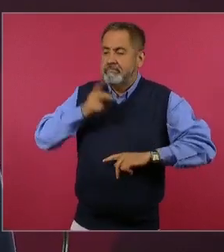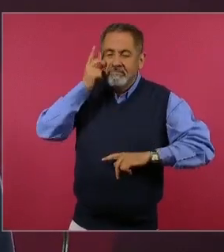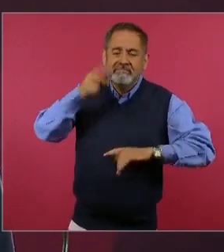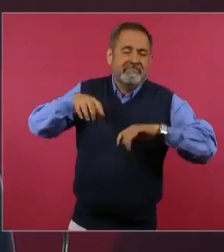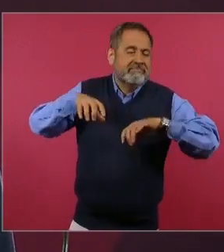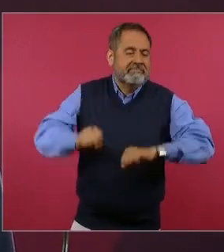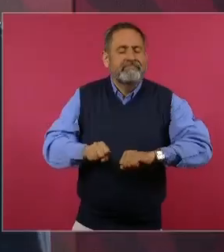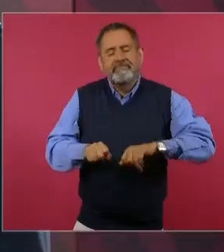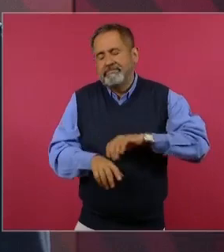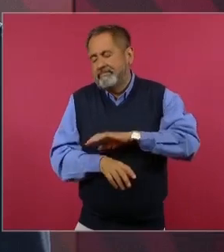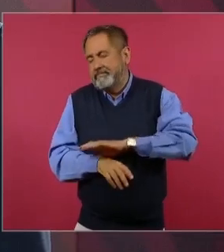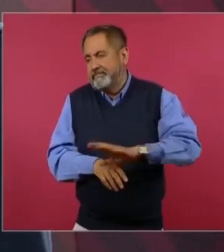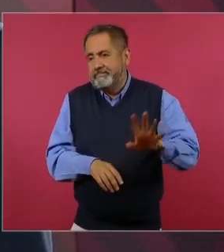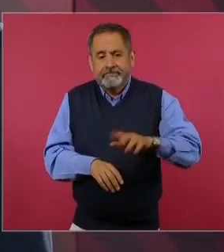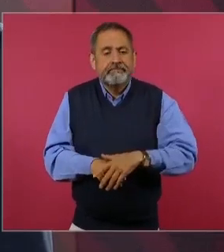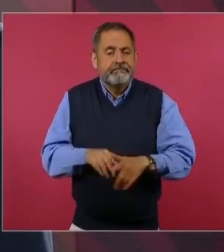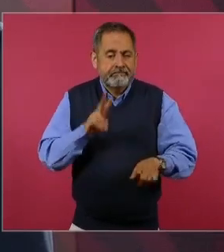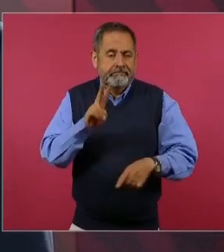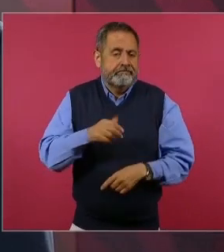estos